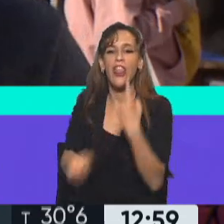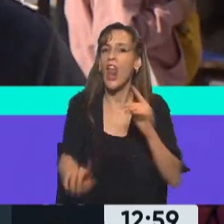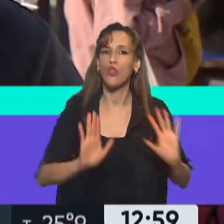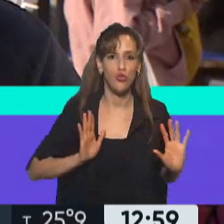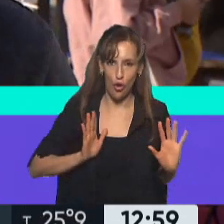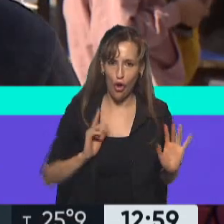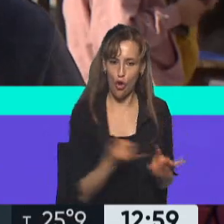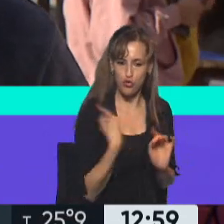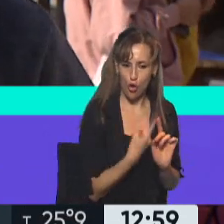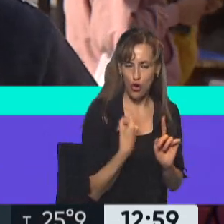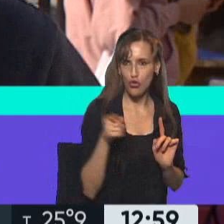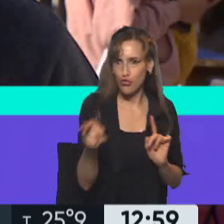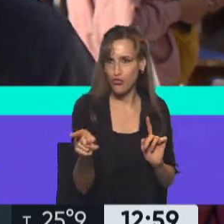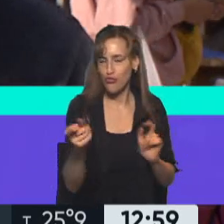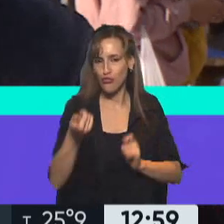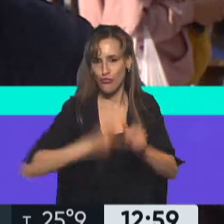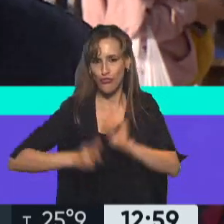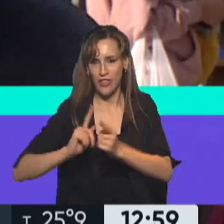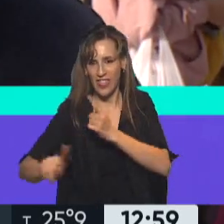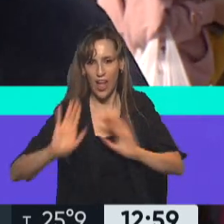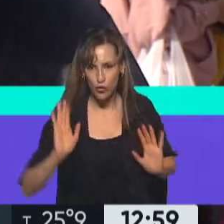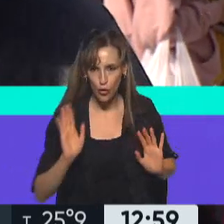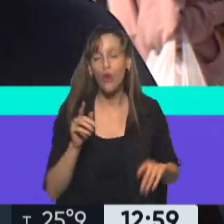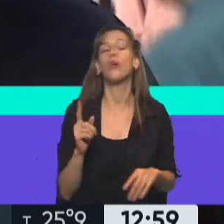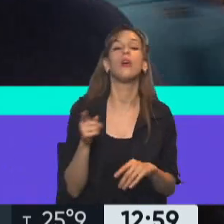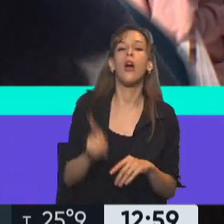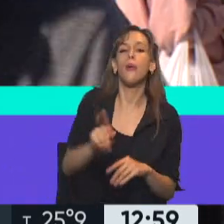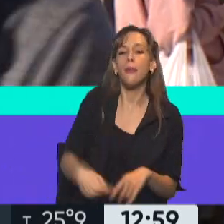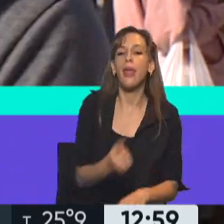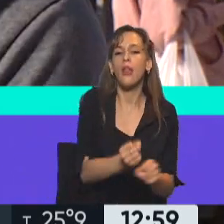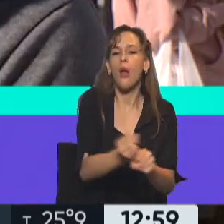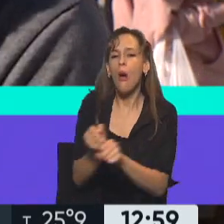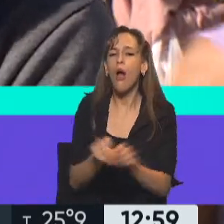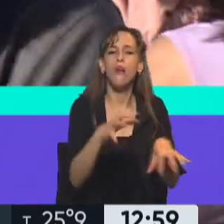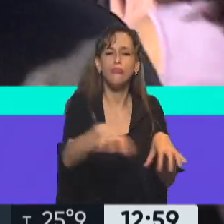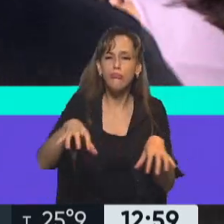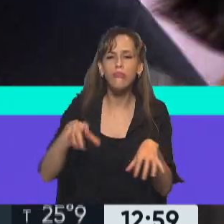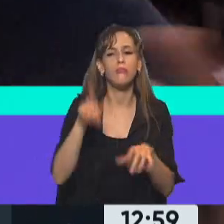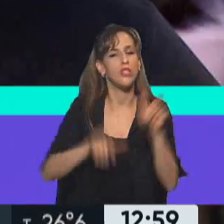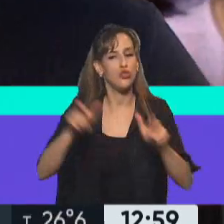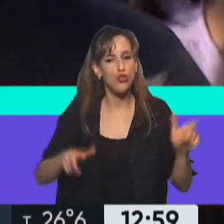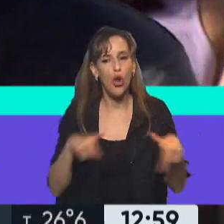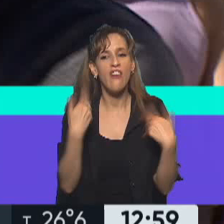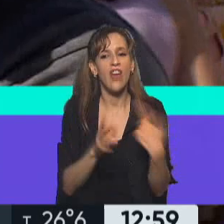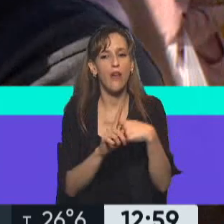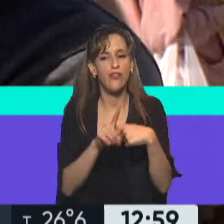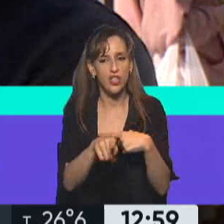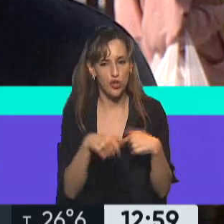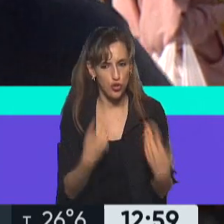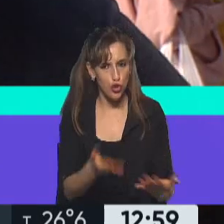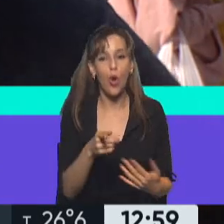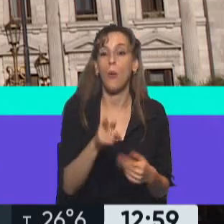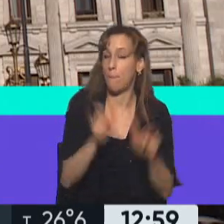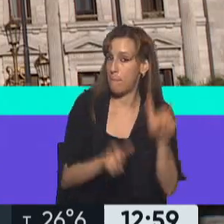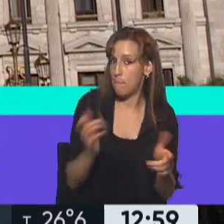decir, hay un acompañamiento del Estado, se generan puestos, se generan beneficios para el trabajador, para lo que es la cadena, el